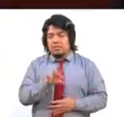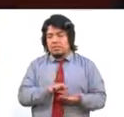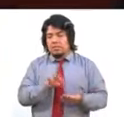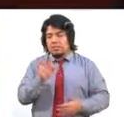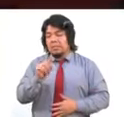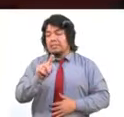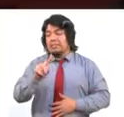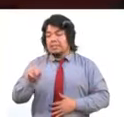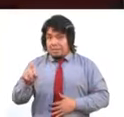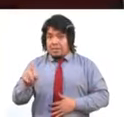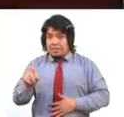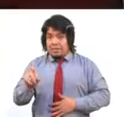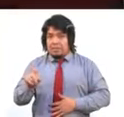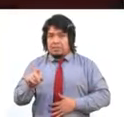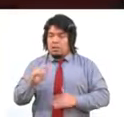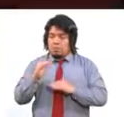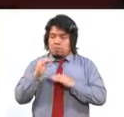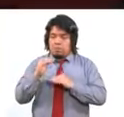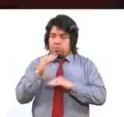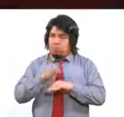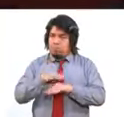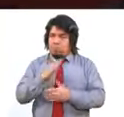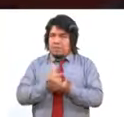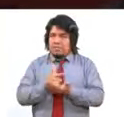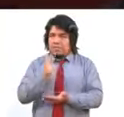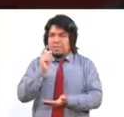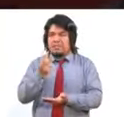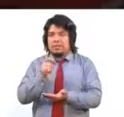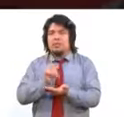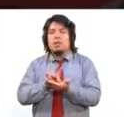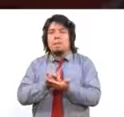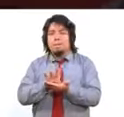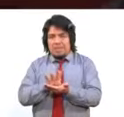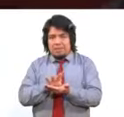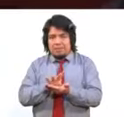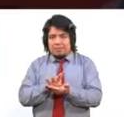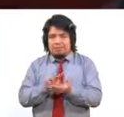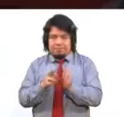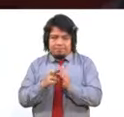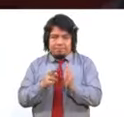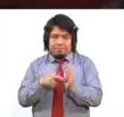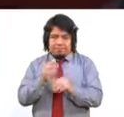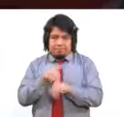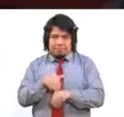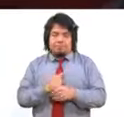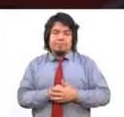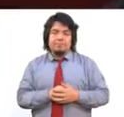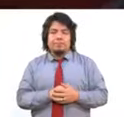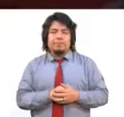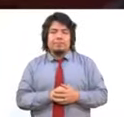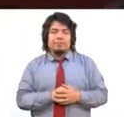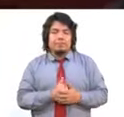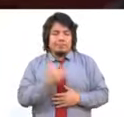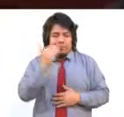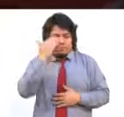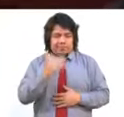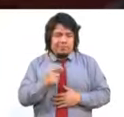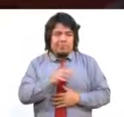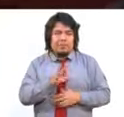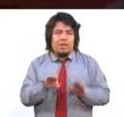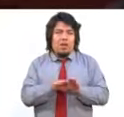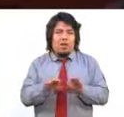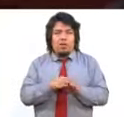tenido, digamos, la sanción más grave, que es la destitución, de acuerdo a la norma. Paralelamente, como cuando se trata de